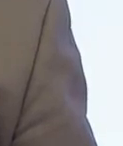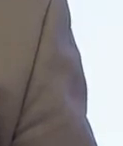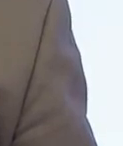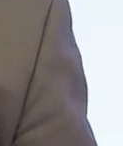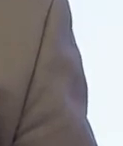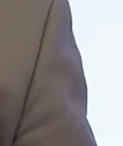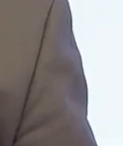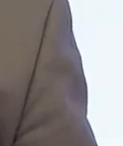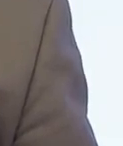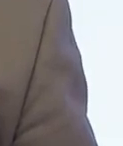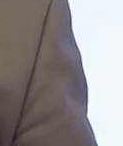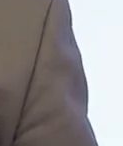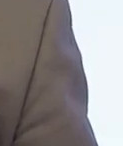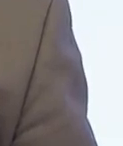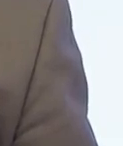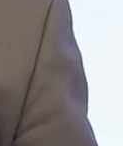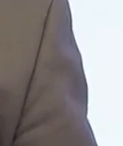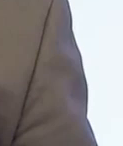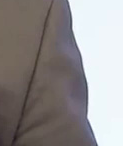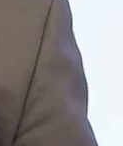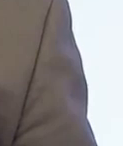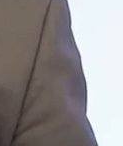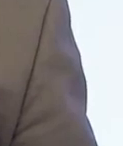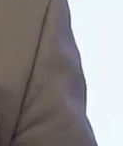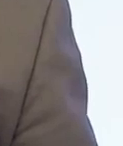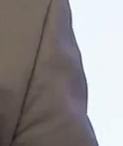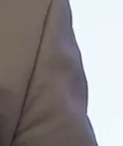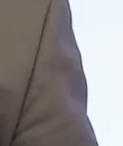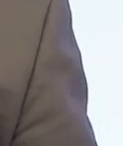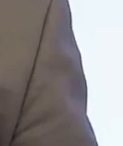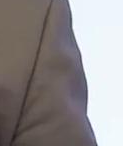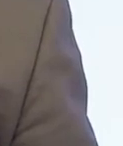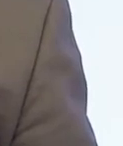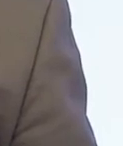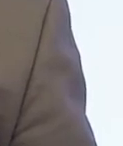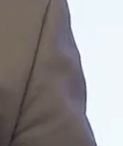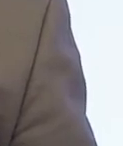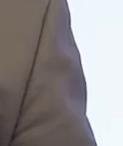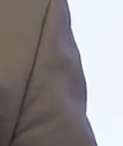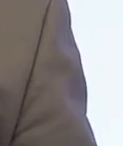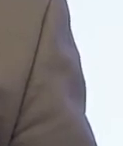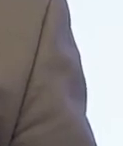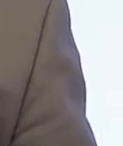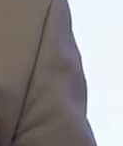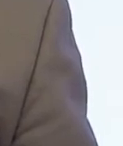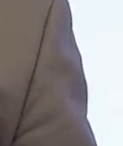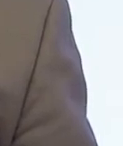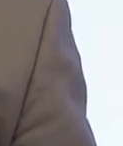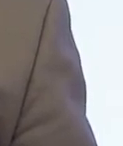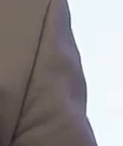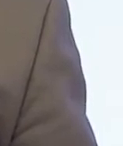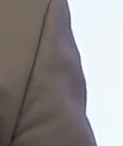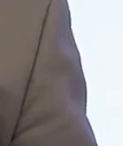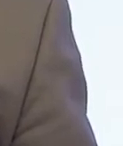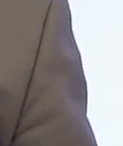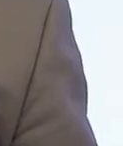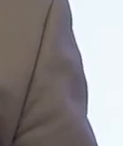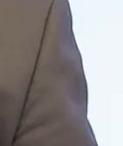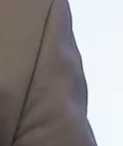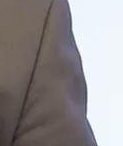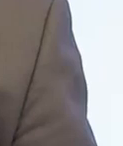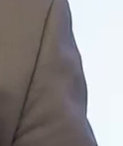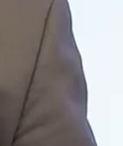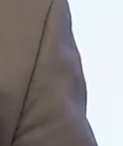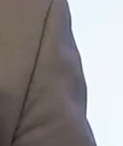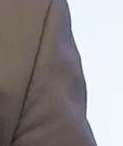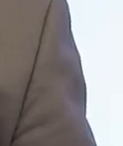de los grupúsculos que estuvieron gestando aparentes rivalidades insuperables, inspirados